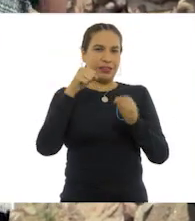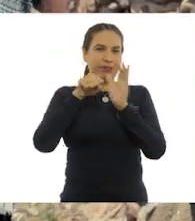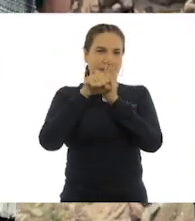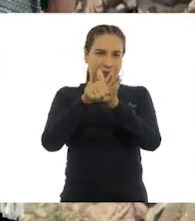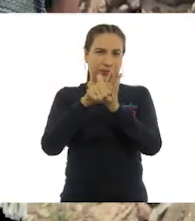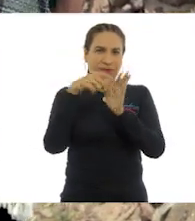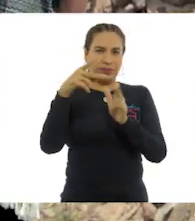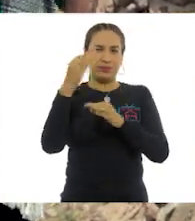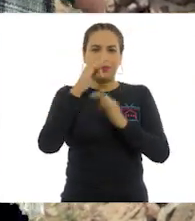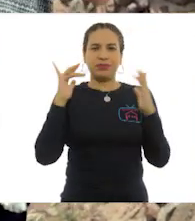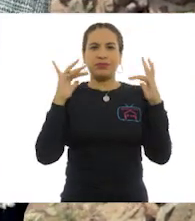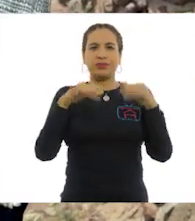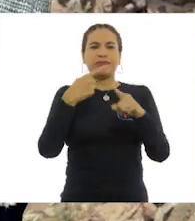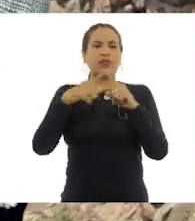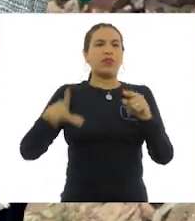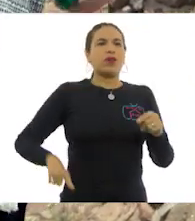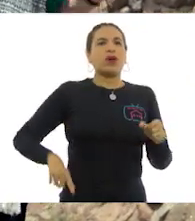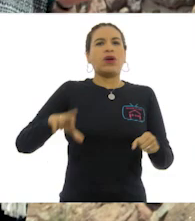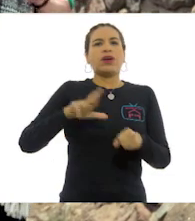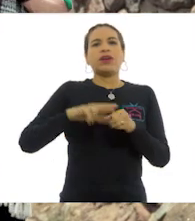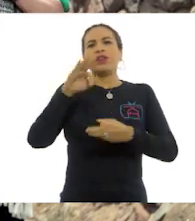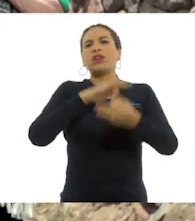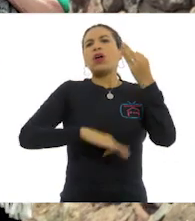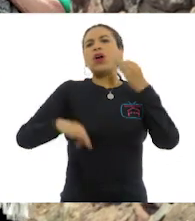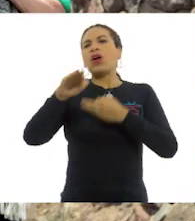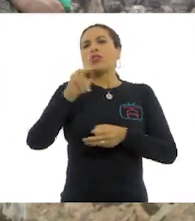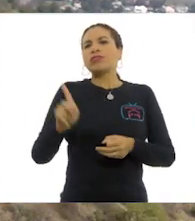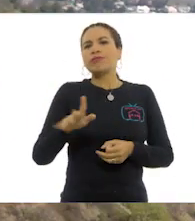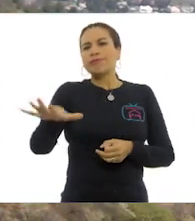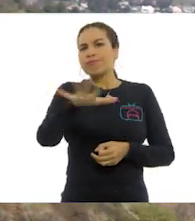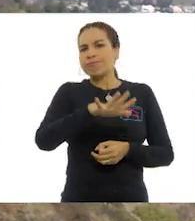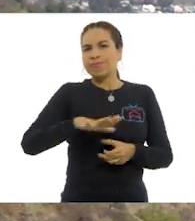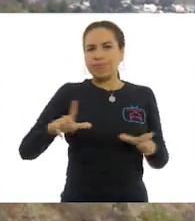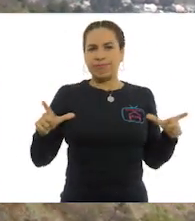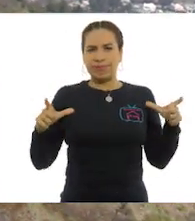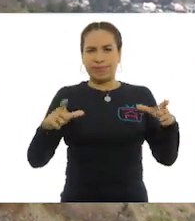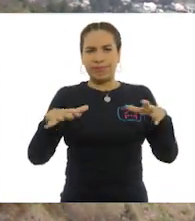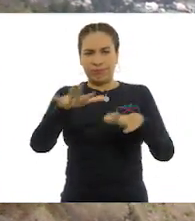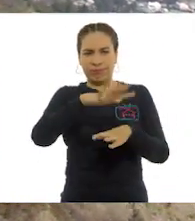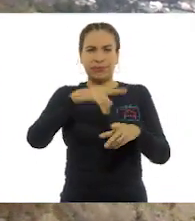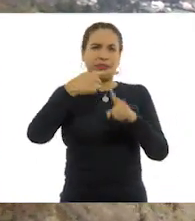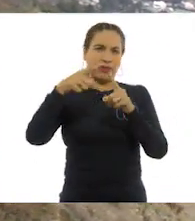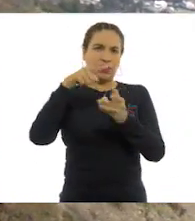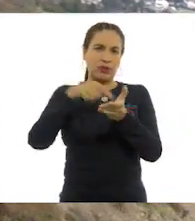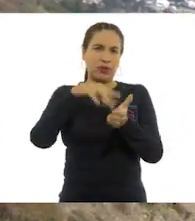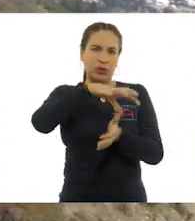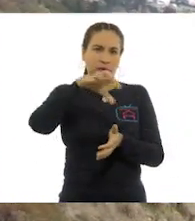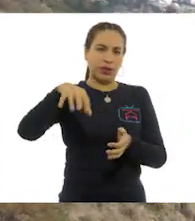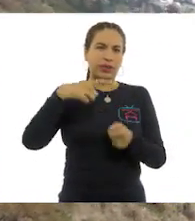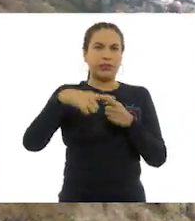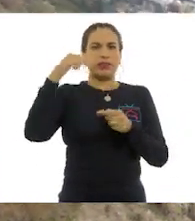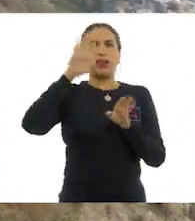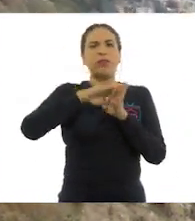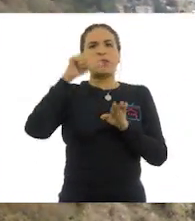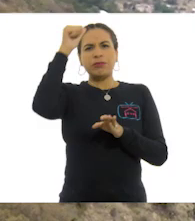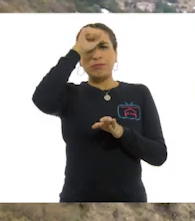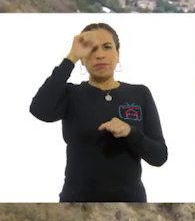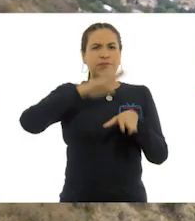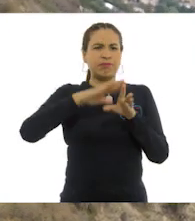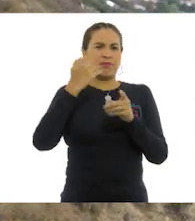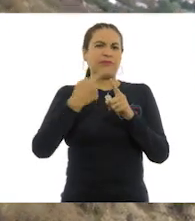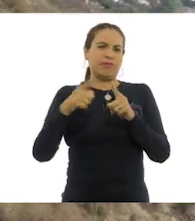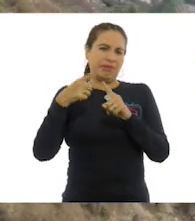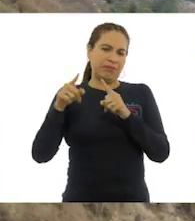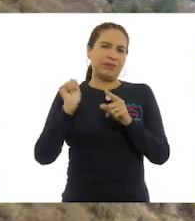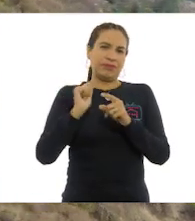acompañaron todos los principales gobernantes de todas las poblaciones de los alrededores y de tierras lejanas, y los sacerdotes más importantes.